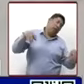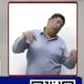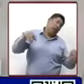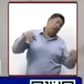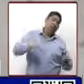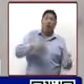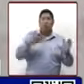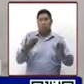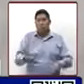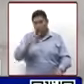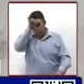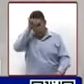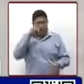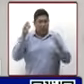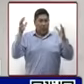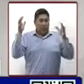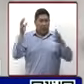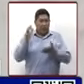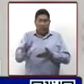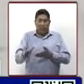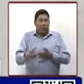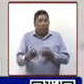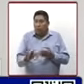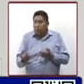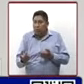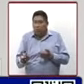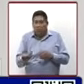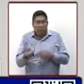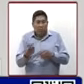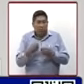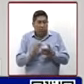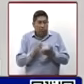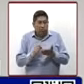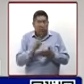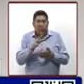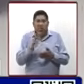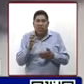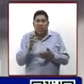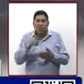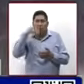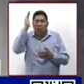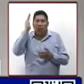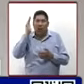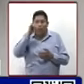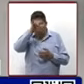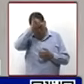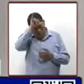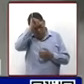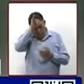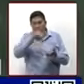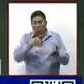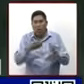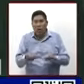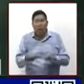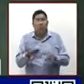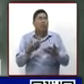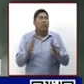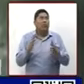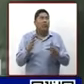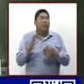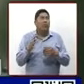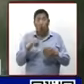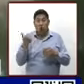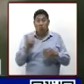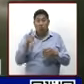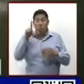son 516 cabezas de ganado perdido durante esta campaña agrícola. Son alrededor de unos 20.000